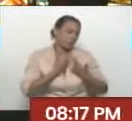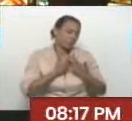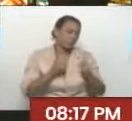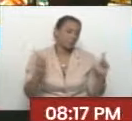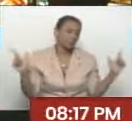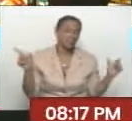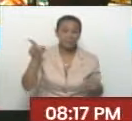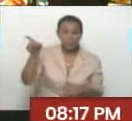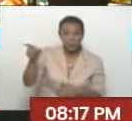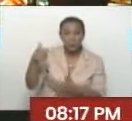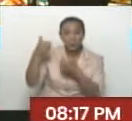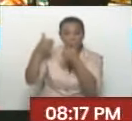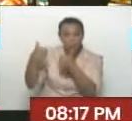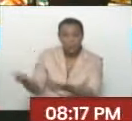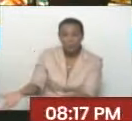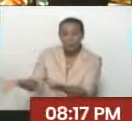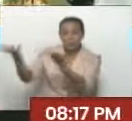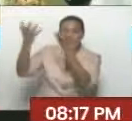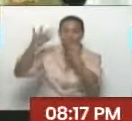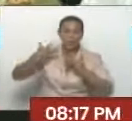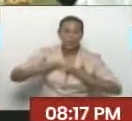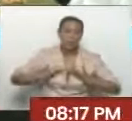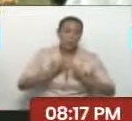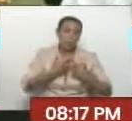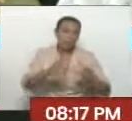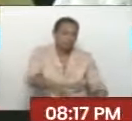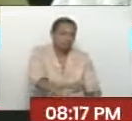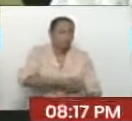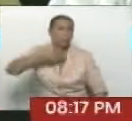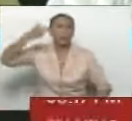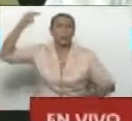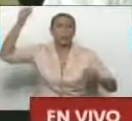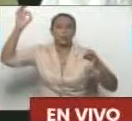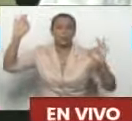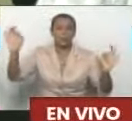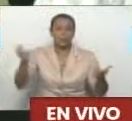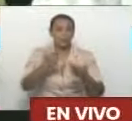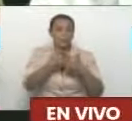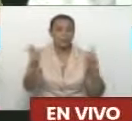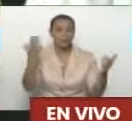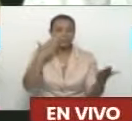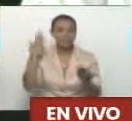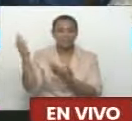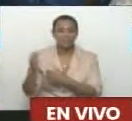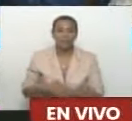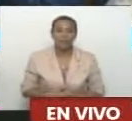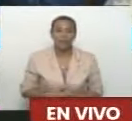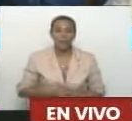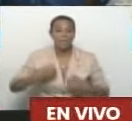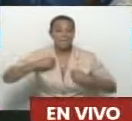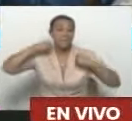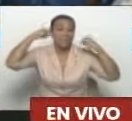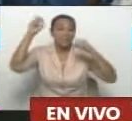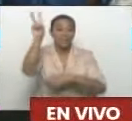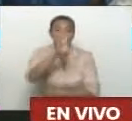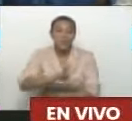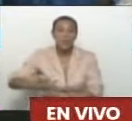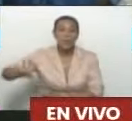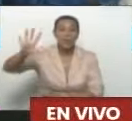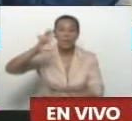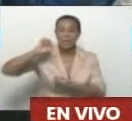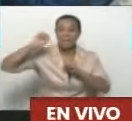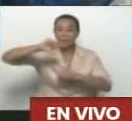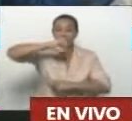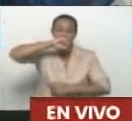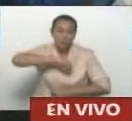venezolanos que nos dio ese ser humano para nuestra independencia. Viva